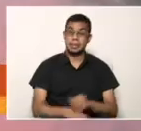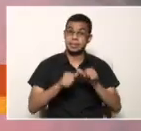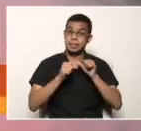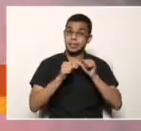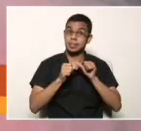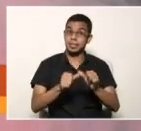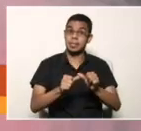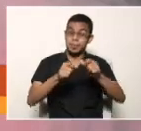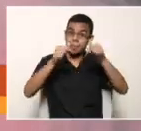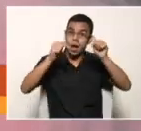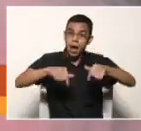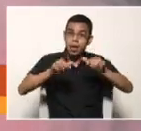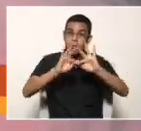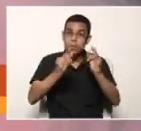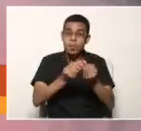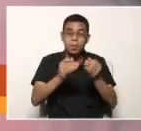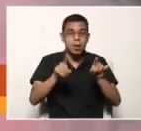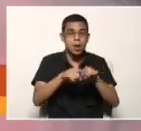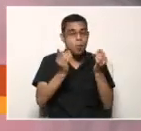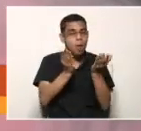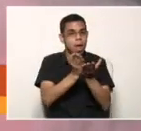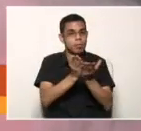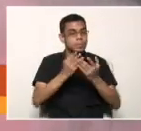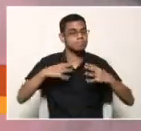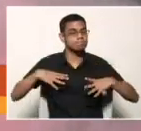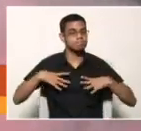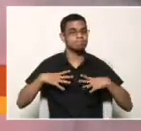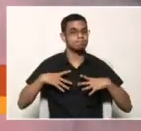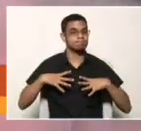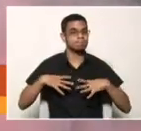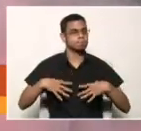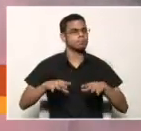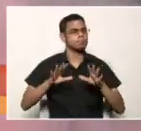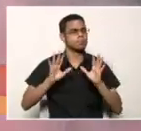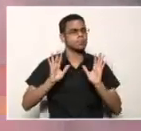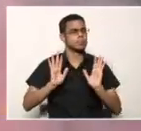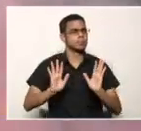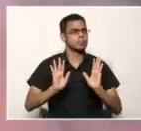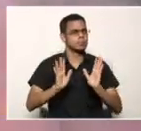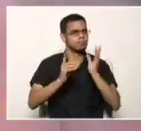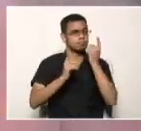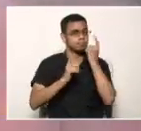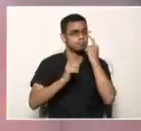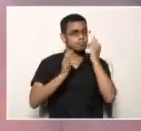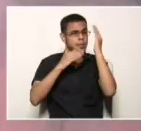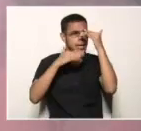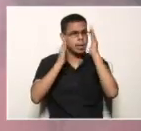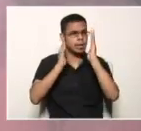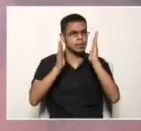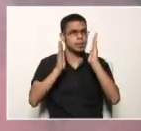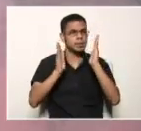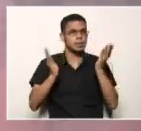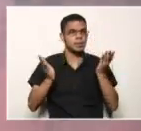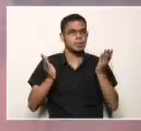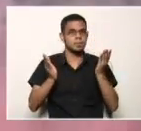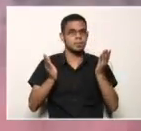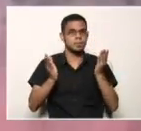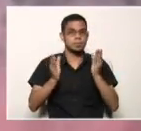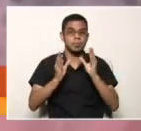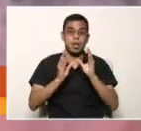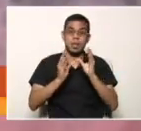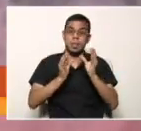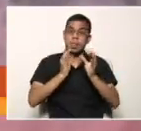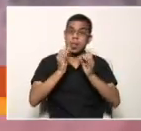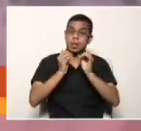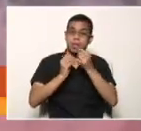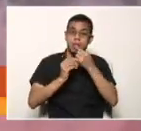Continuamos aquí en Cada Familia Una Escuela en vacaciones. Pero chicos y chicas, pendientes, porque llegó la hora de nuestra sección Hablando Claro,